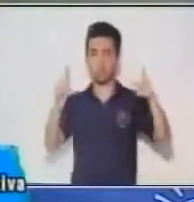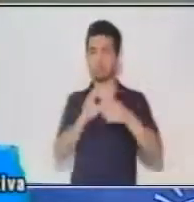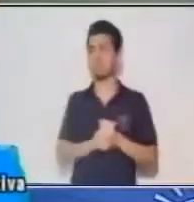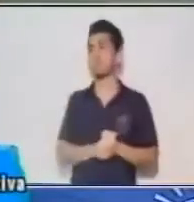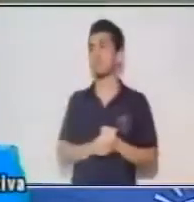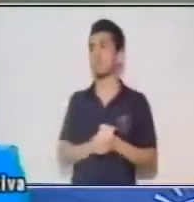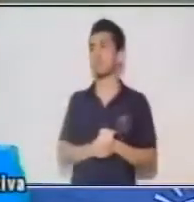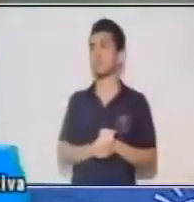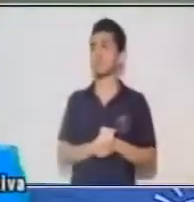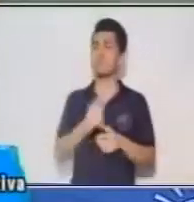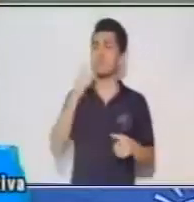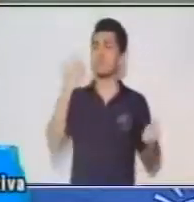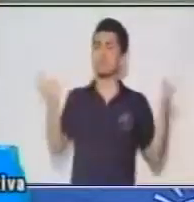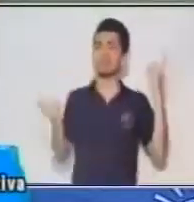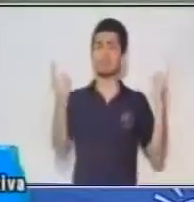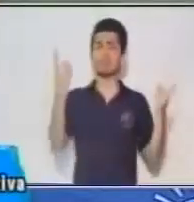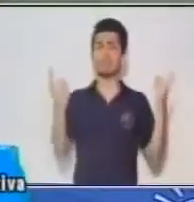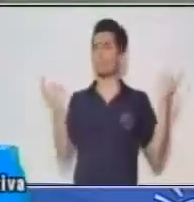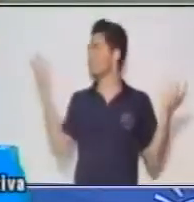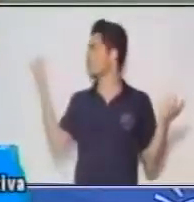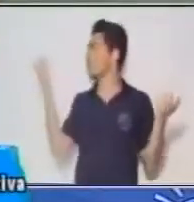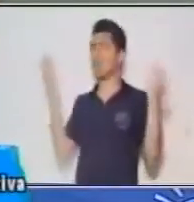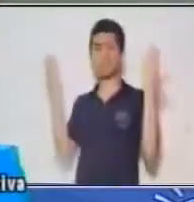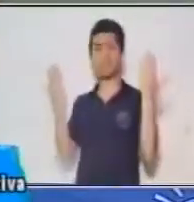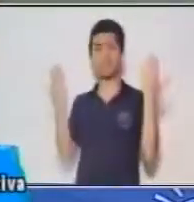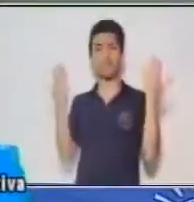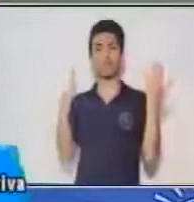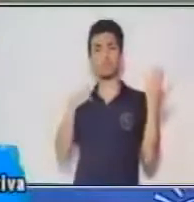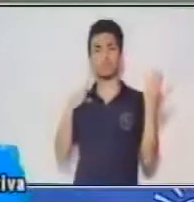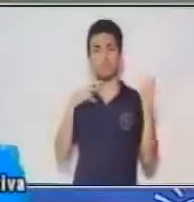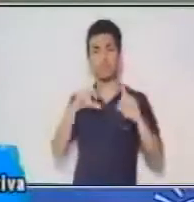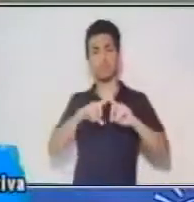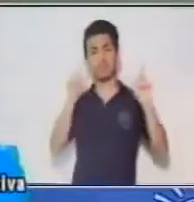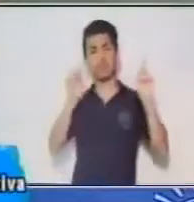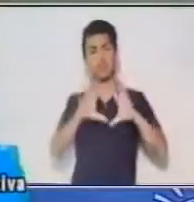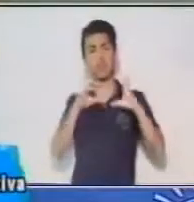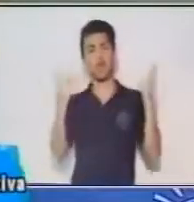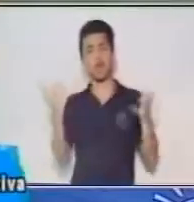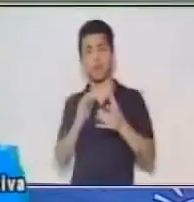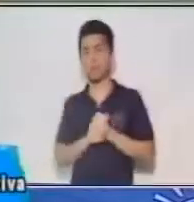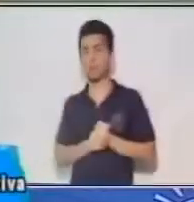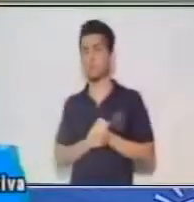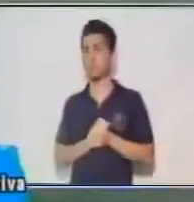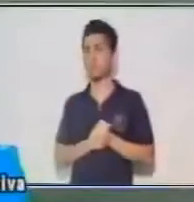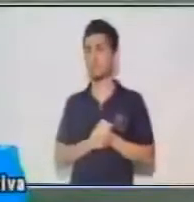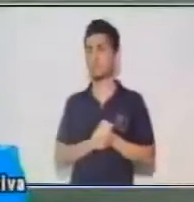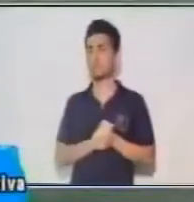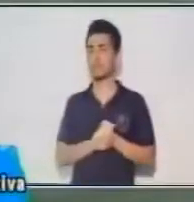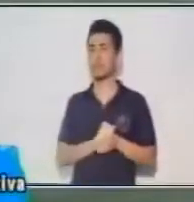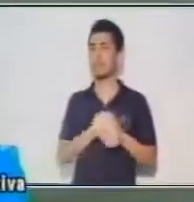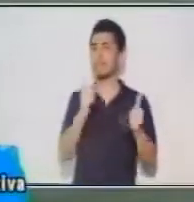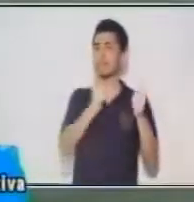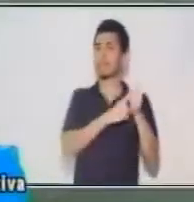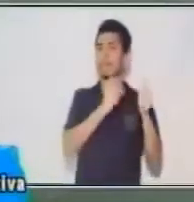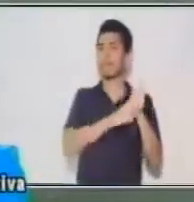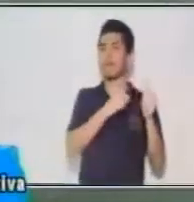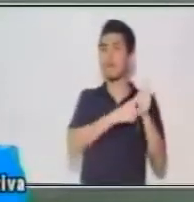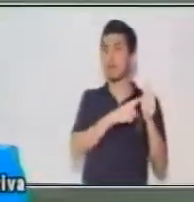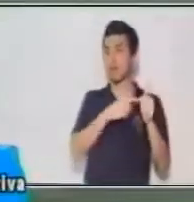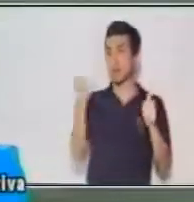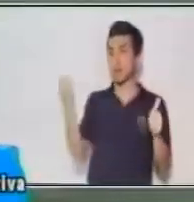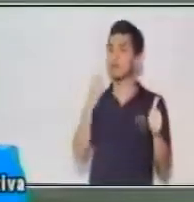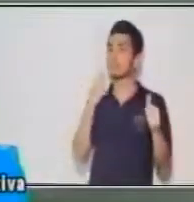la diferencia entre estos dos que estamos viendo? El primero se trata de